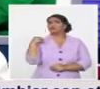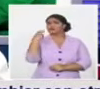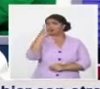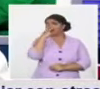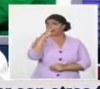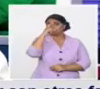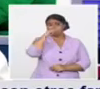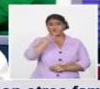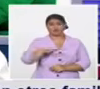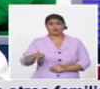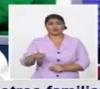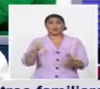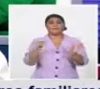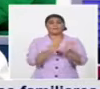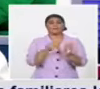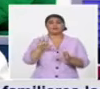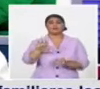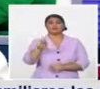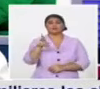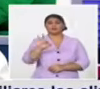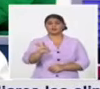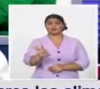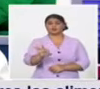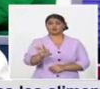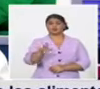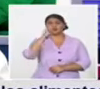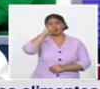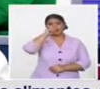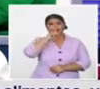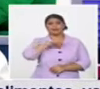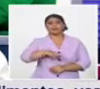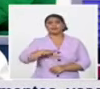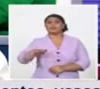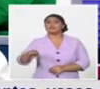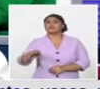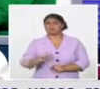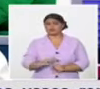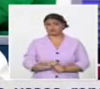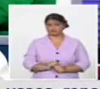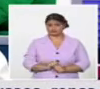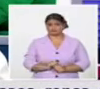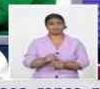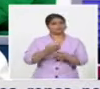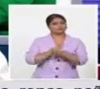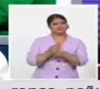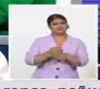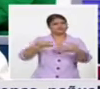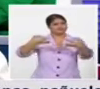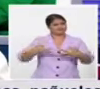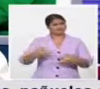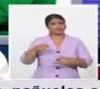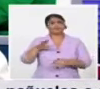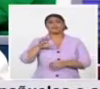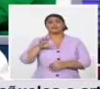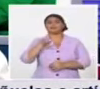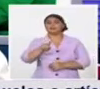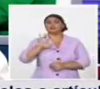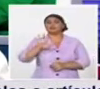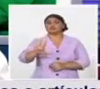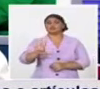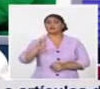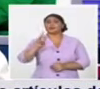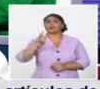1.528 pacientes pediátricos. Estamos hablando de 153 casos pediátricos